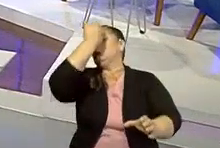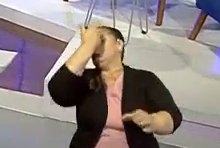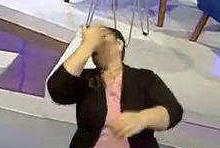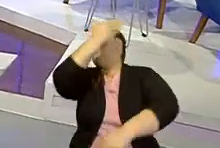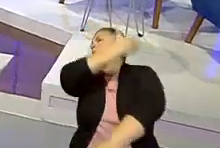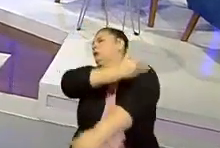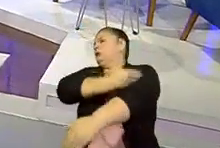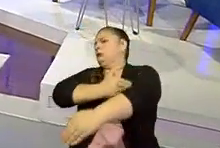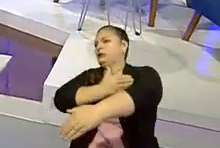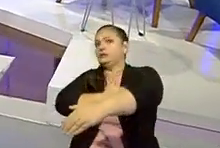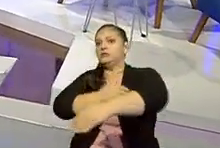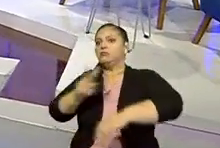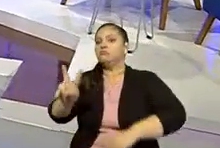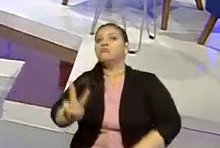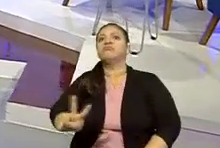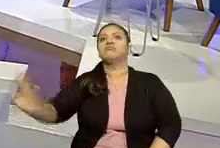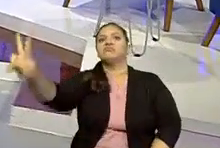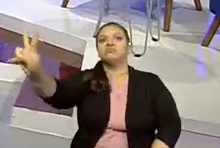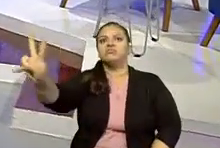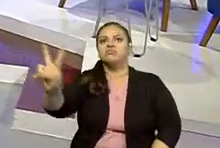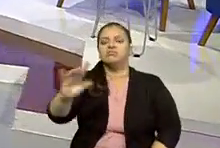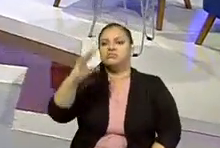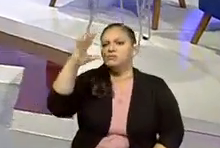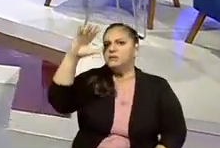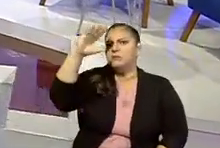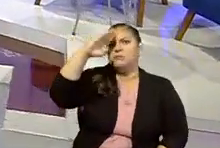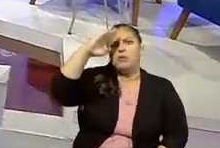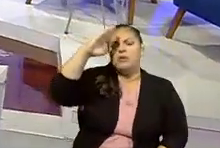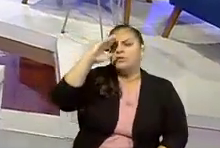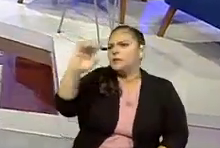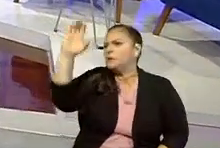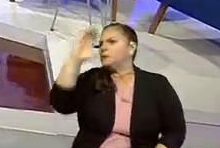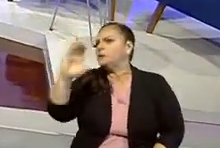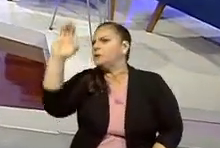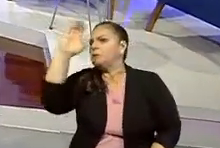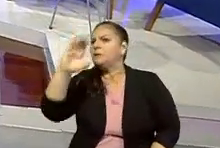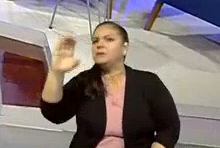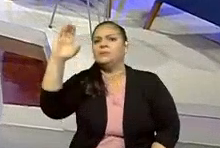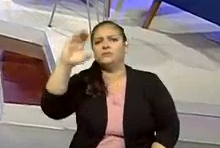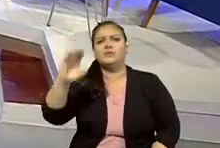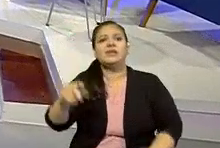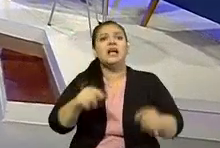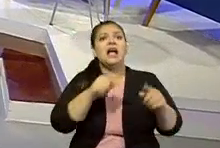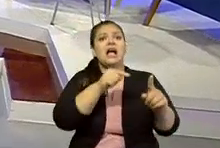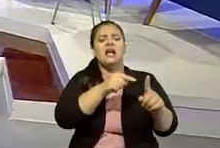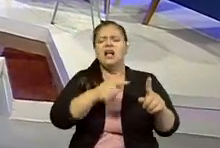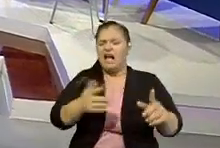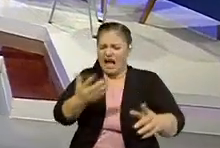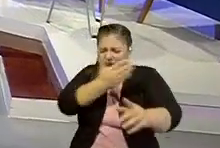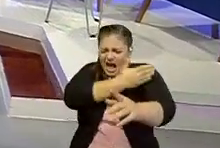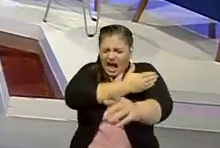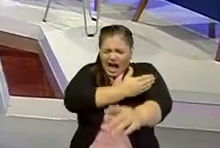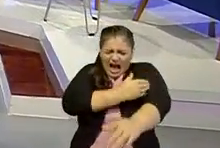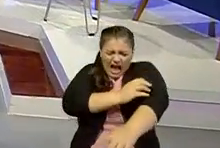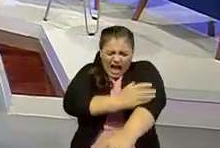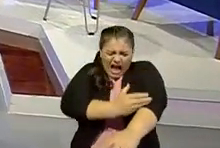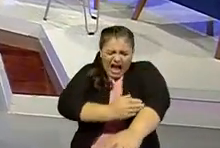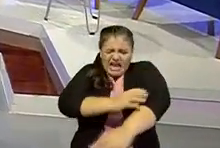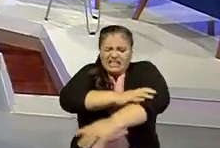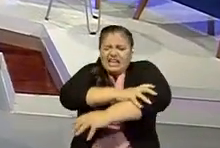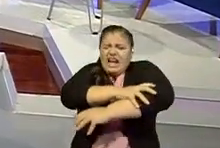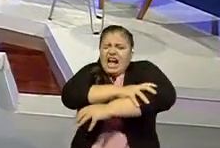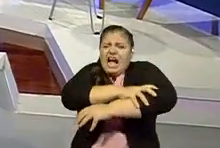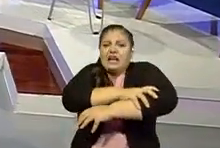presuntos responsables de esto que sería una tentativa de asesinato y que, de acuerdo a las reformas al Código Orgánico Integral